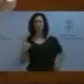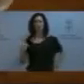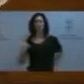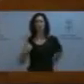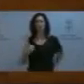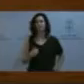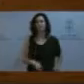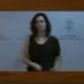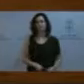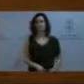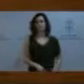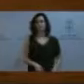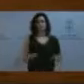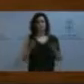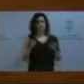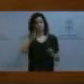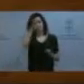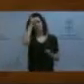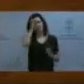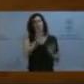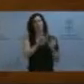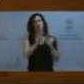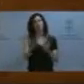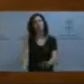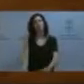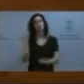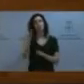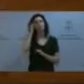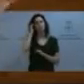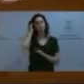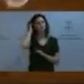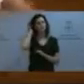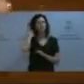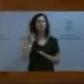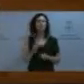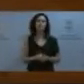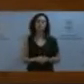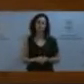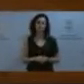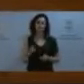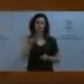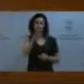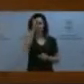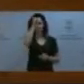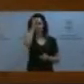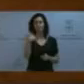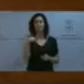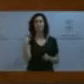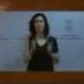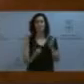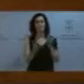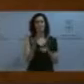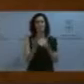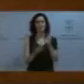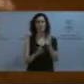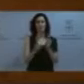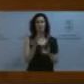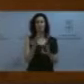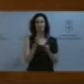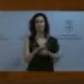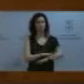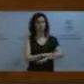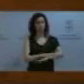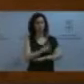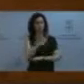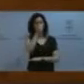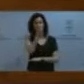el municipio gran olvidado. Es el municipio gran olvidado. Cabrales en su día tuvo una ambulancia, pero un gobierno socialista se la